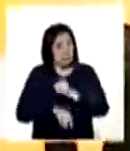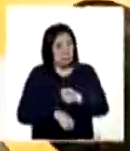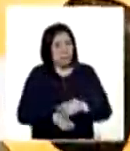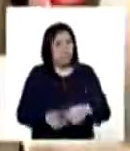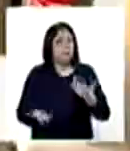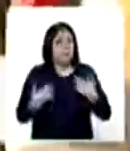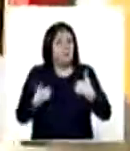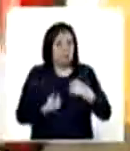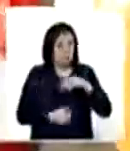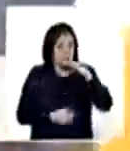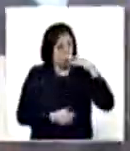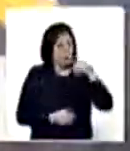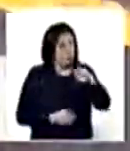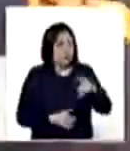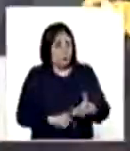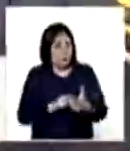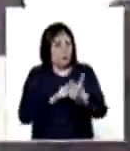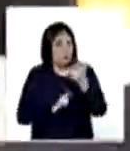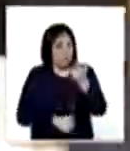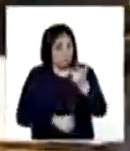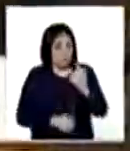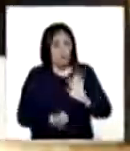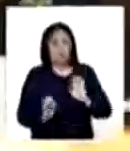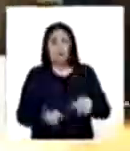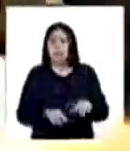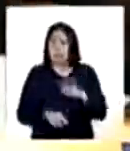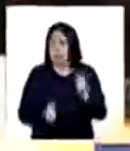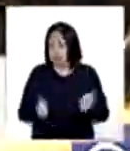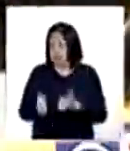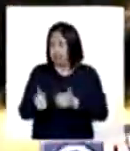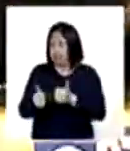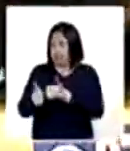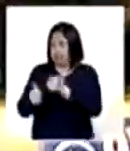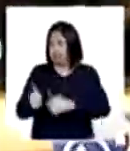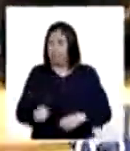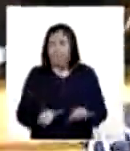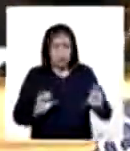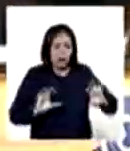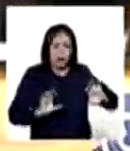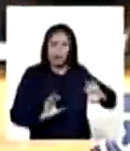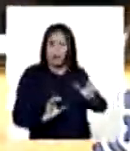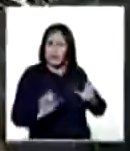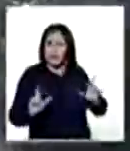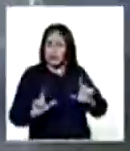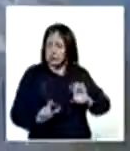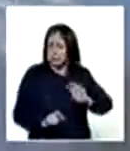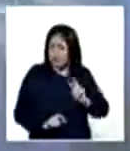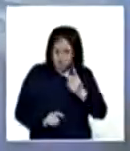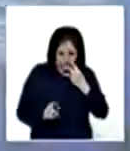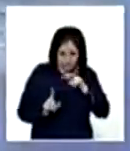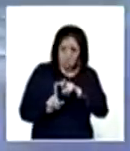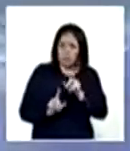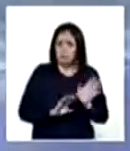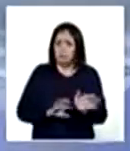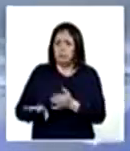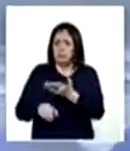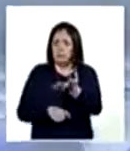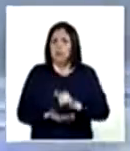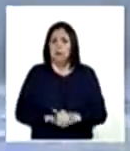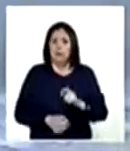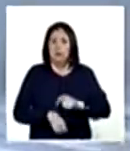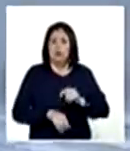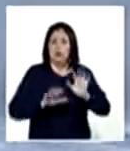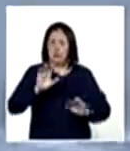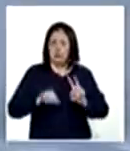y un arma de fuego en esta espectacular persecución, donde Latina estuvo en exclusiva. Son las 12:21 y